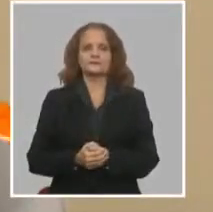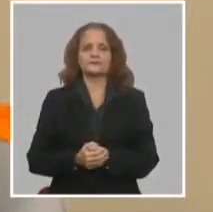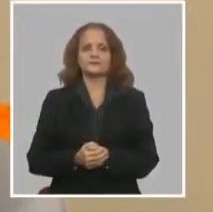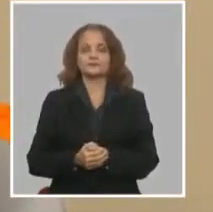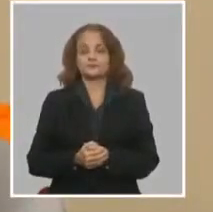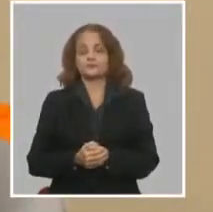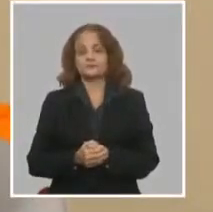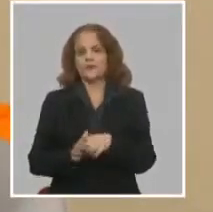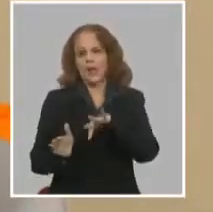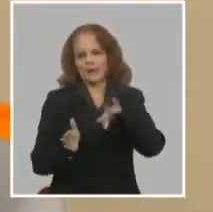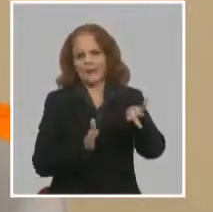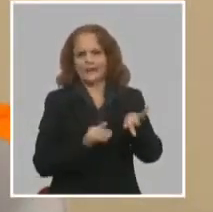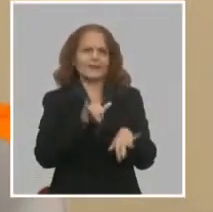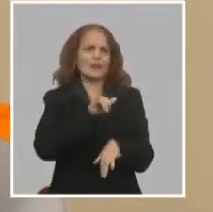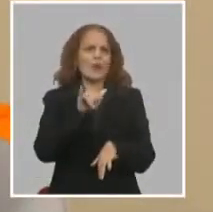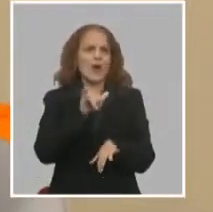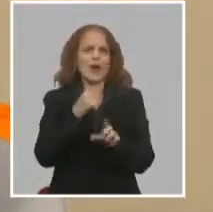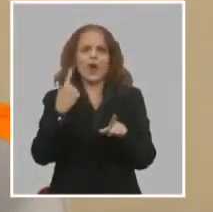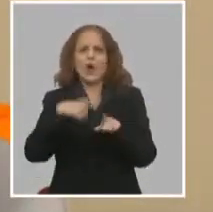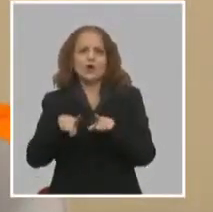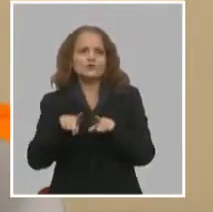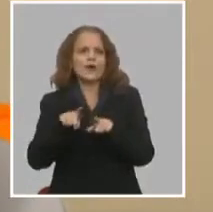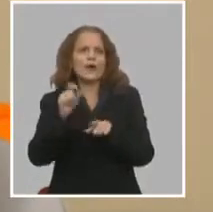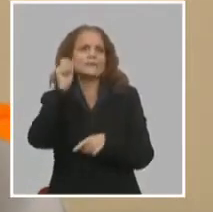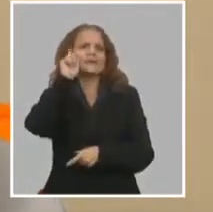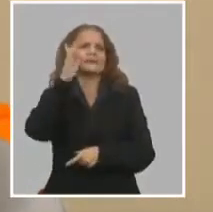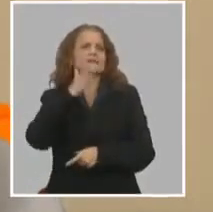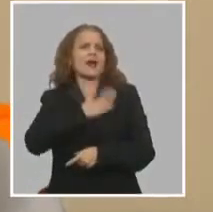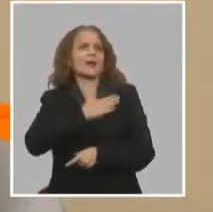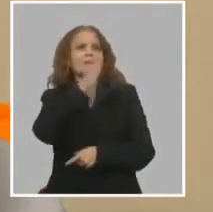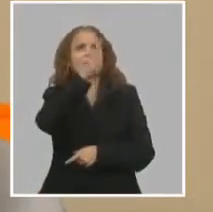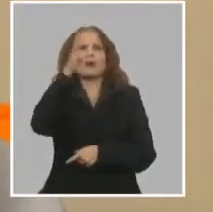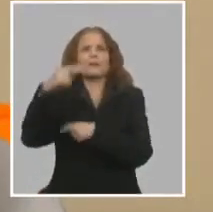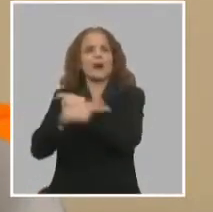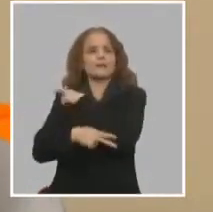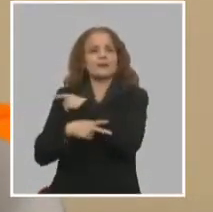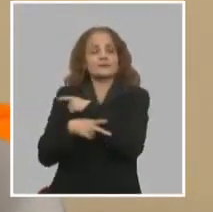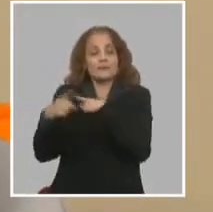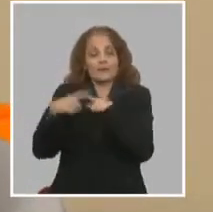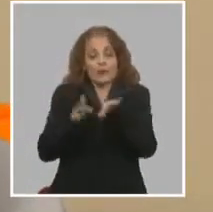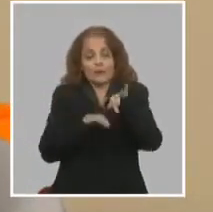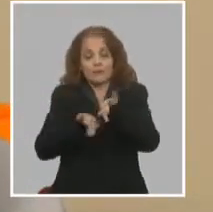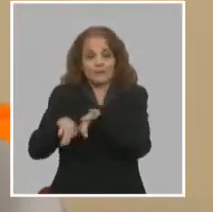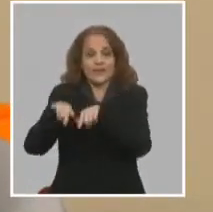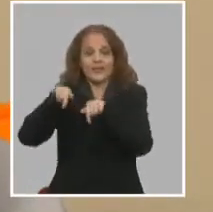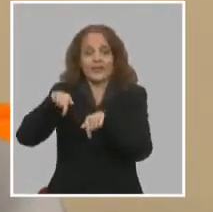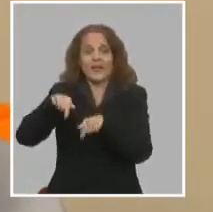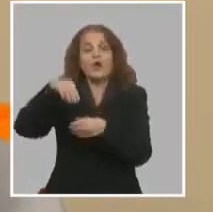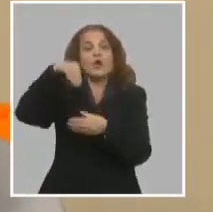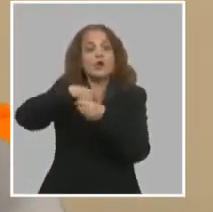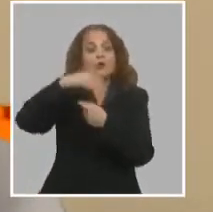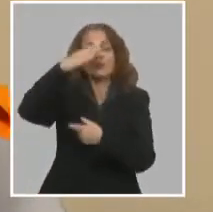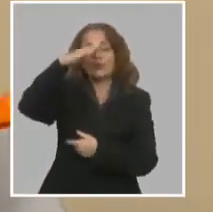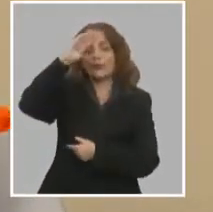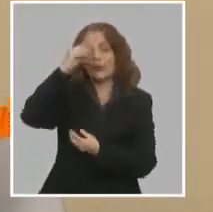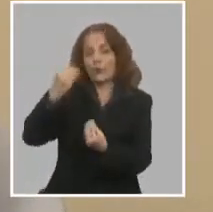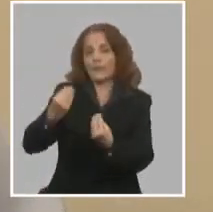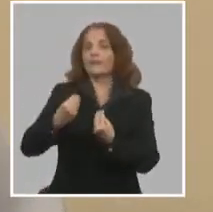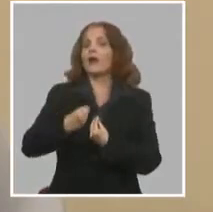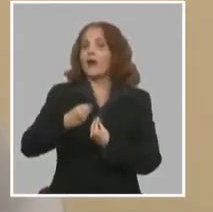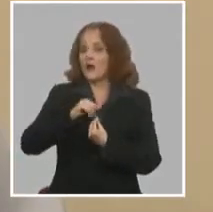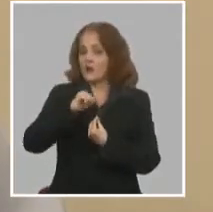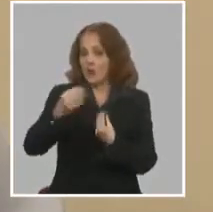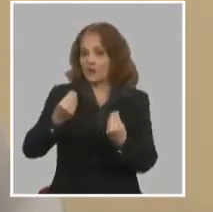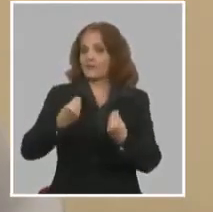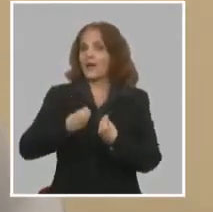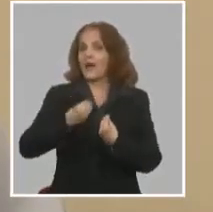Además de las experiencias de la Henry Reed, de las experiencias internacionales, una de las experiencias que aporta al crecimiento también